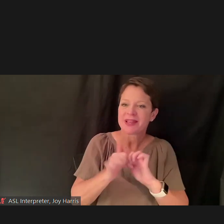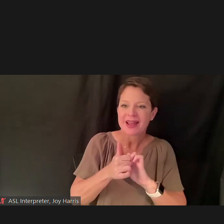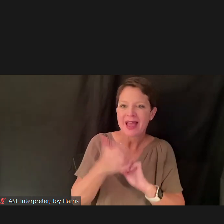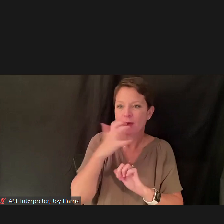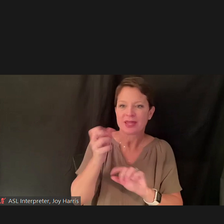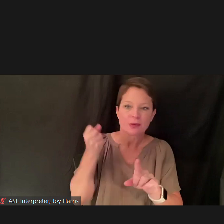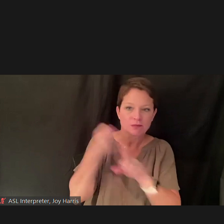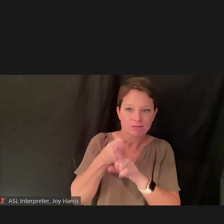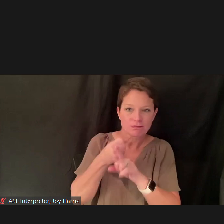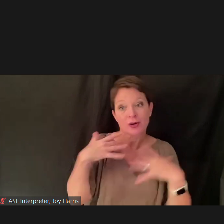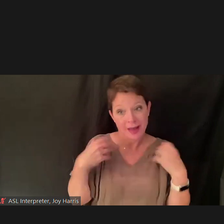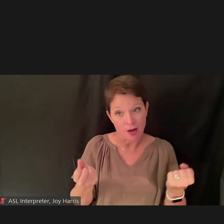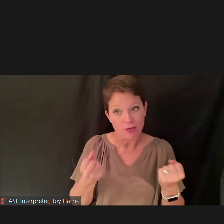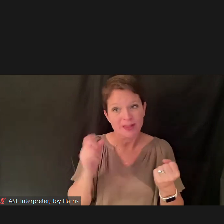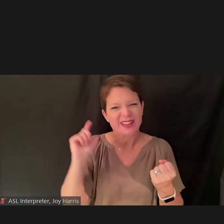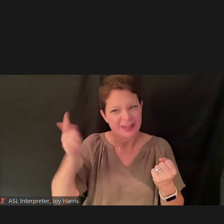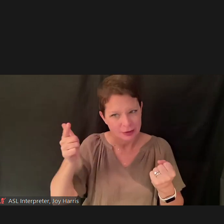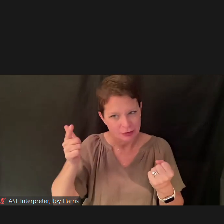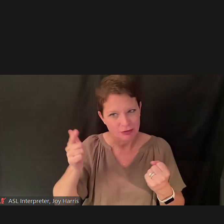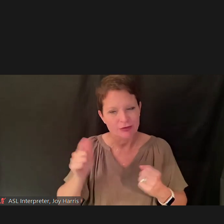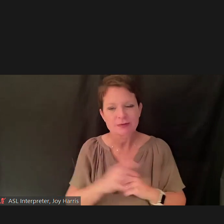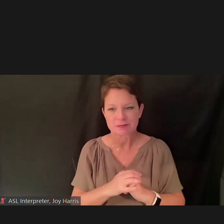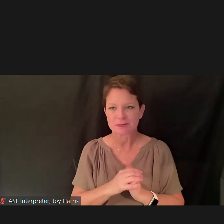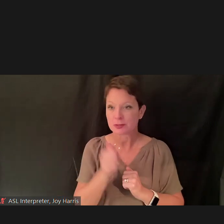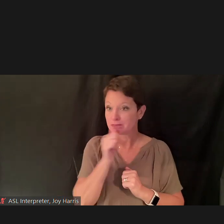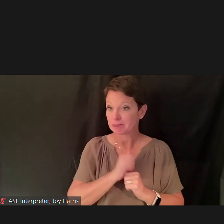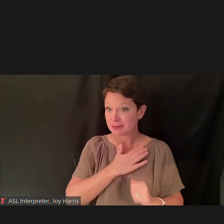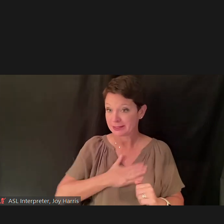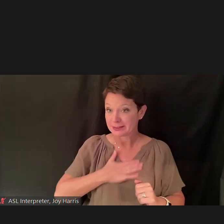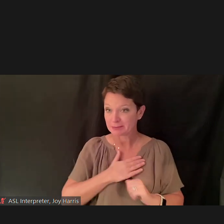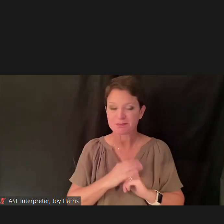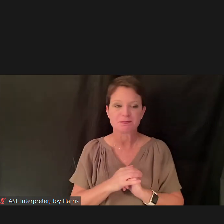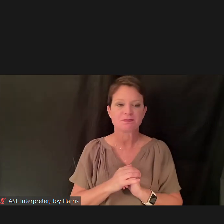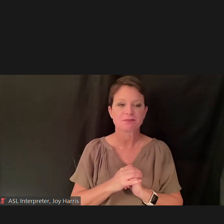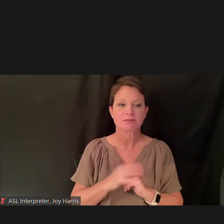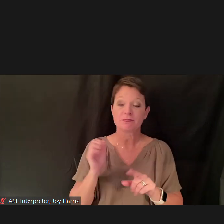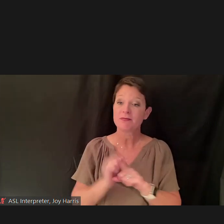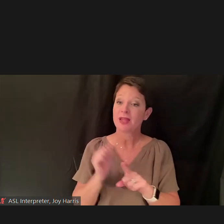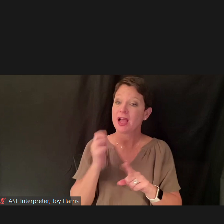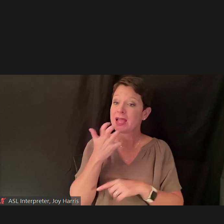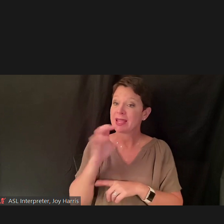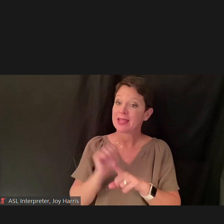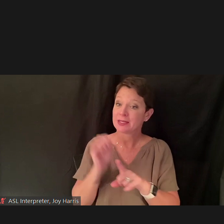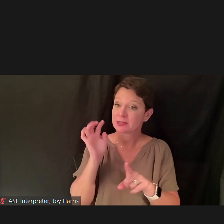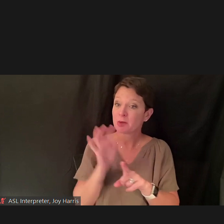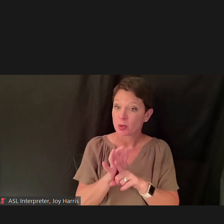Pero vamos a hablar más adelante de cómo el calor puede impactar su salud.